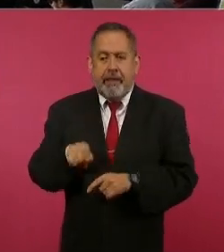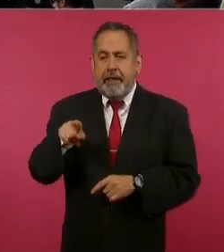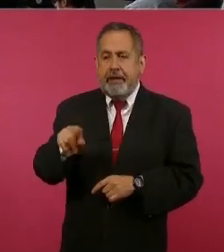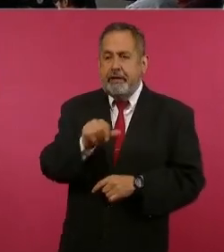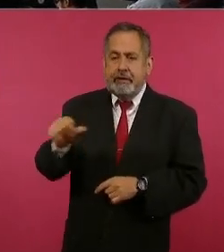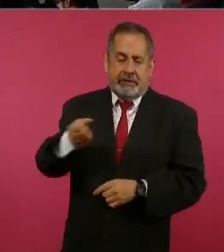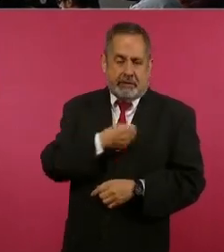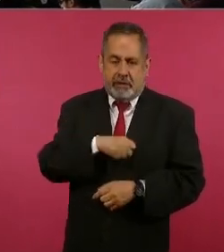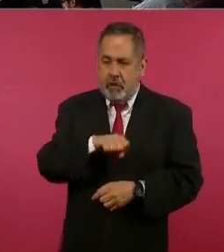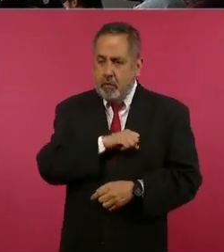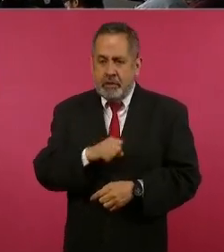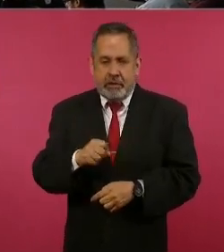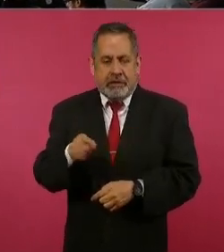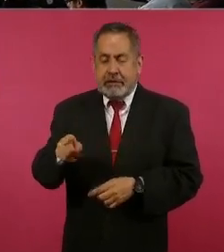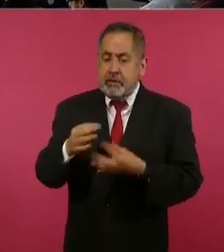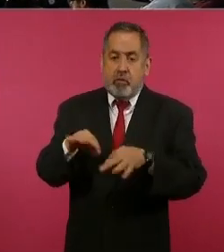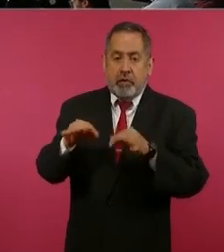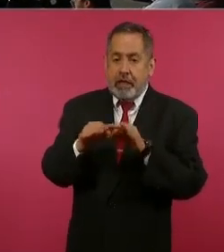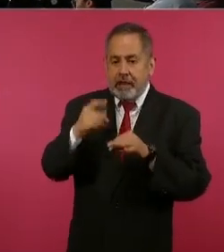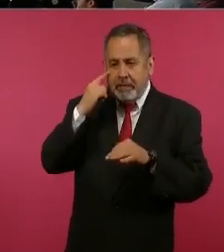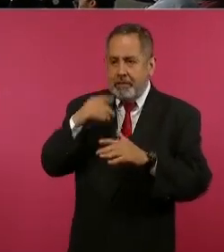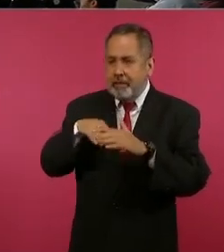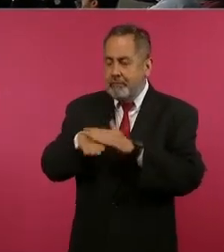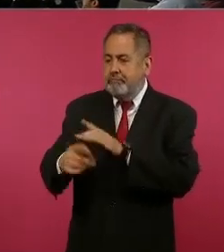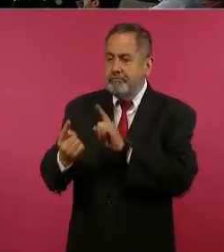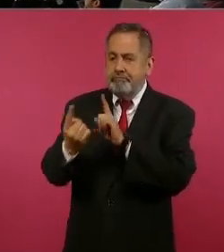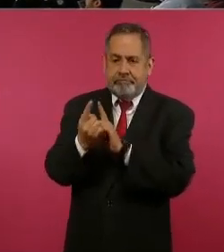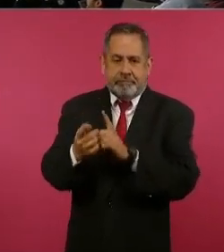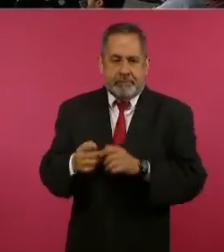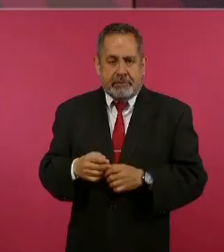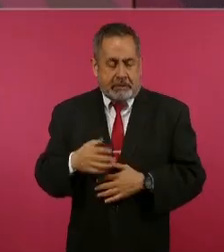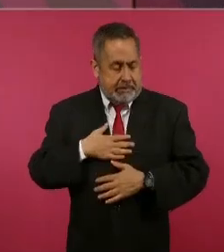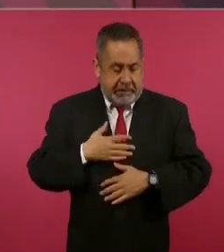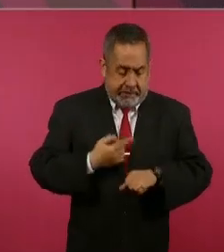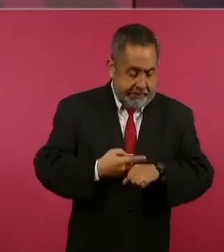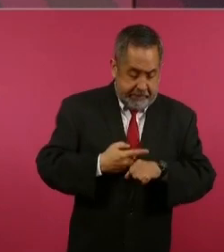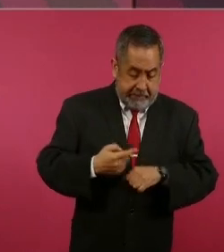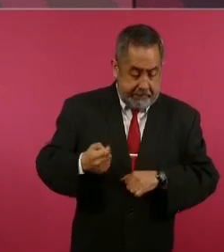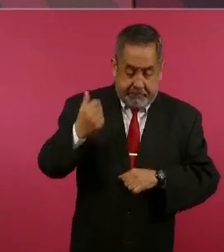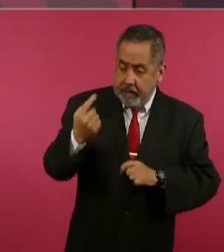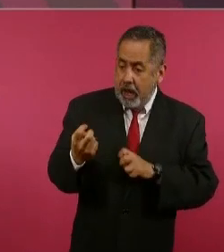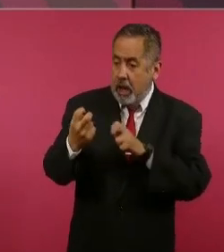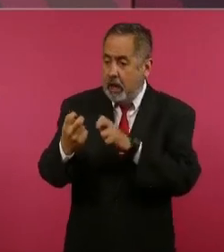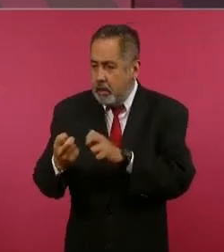preventiva muy importante, el primer nivel de atención.